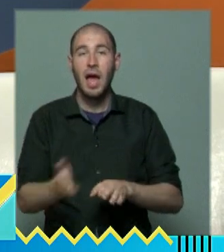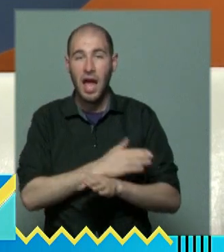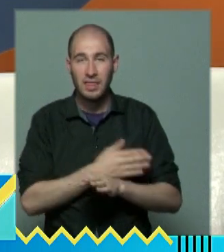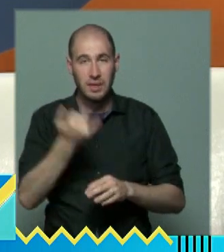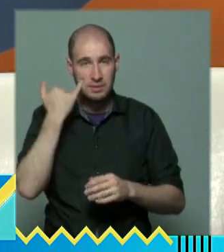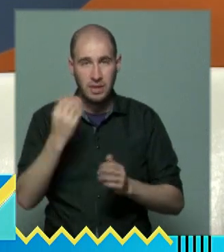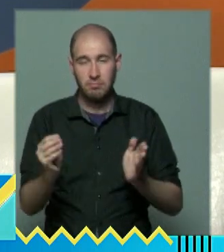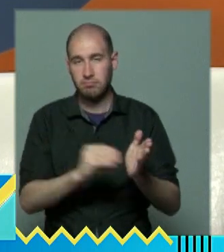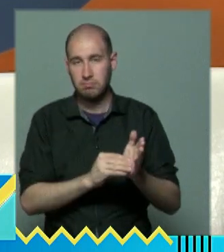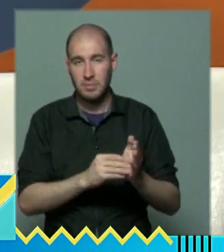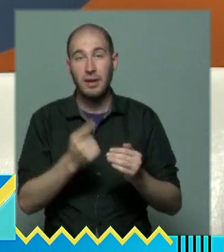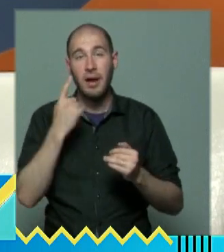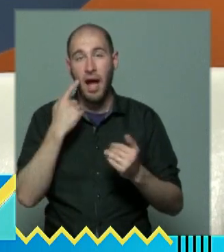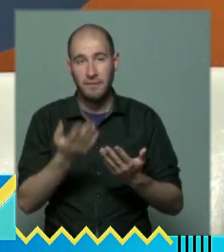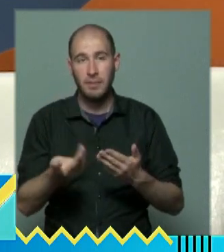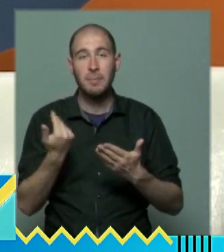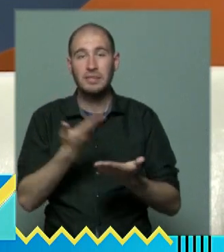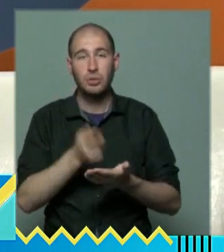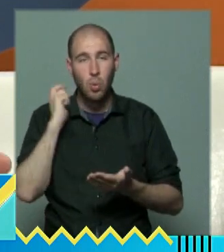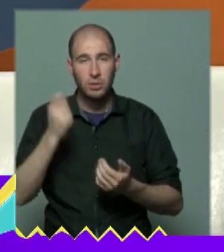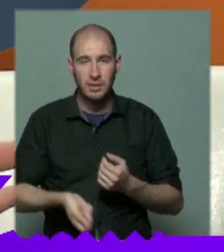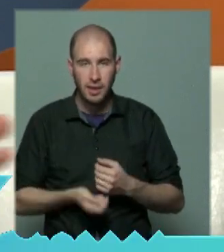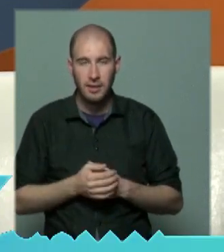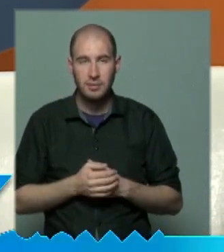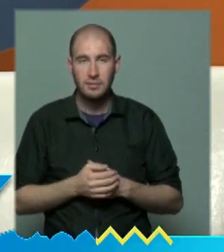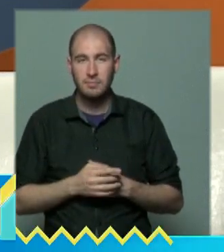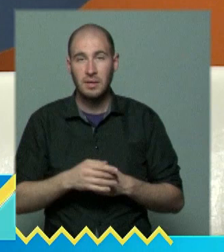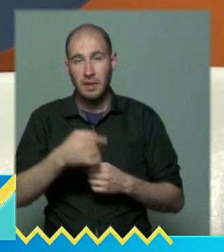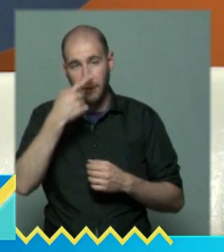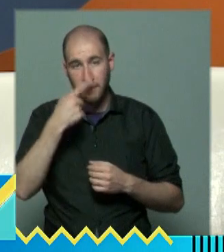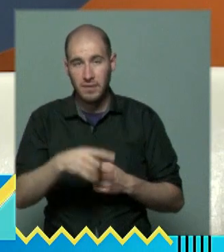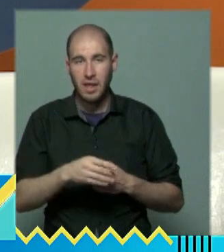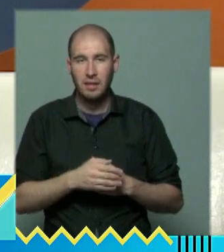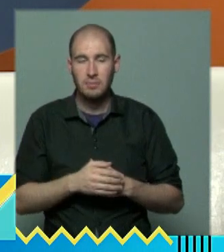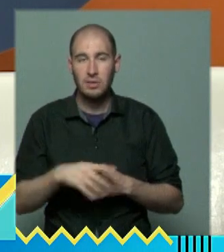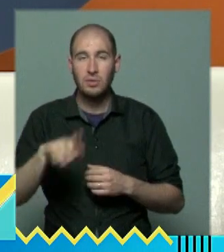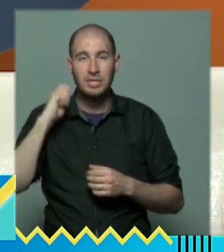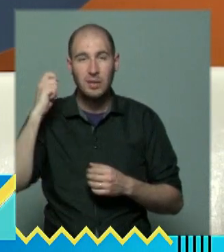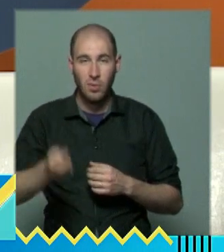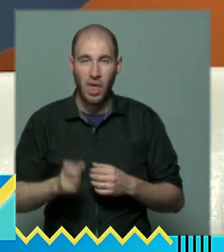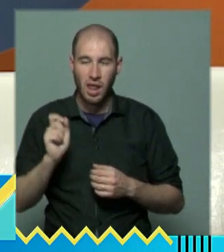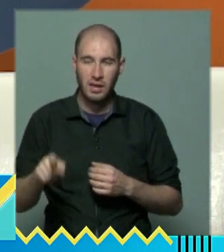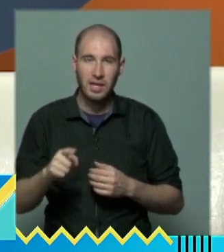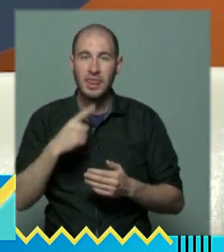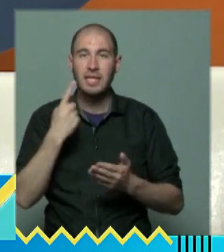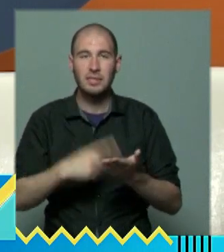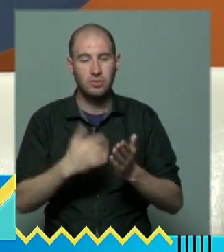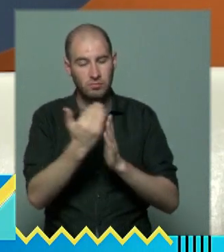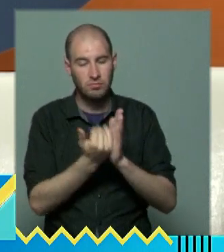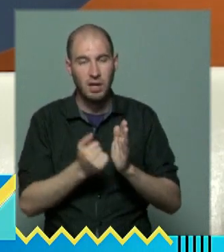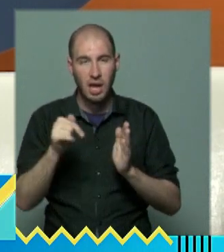que hay irá a haber alguna presentación judicial y se definirá en los tribunales el criterio que se